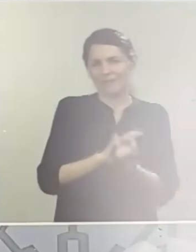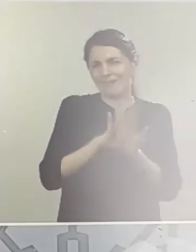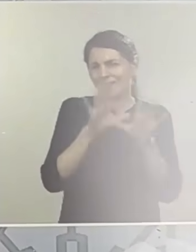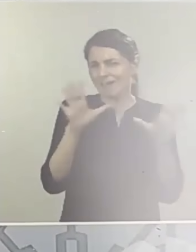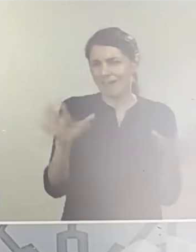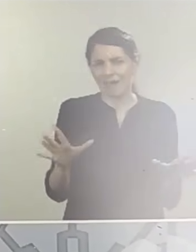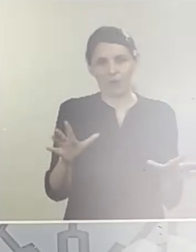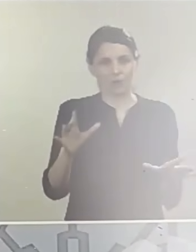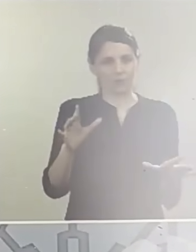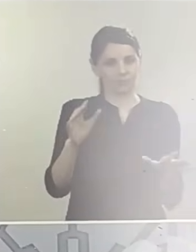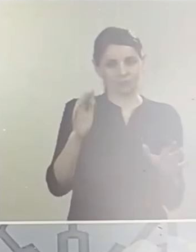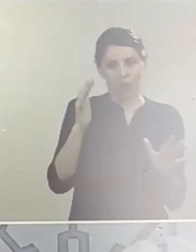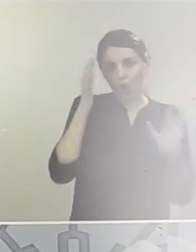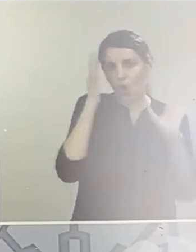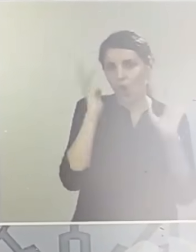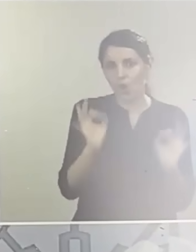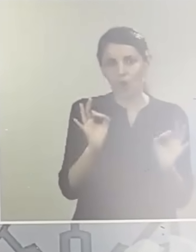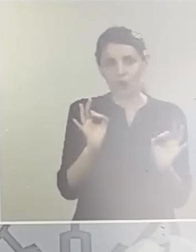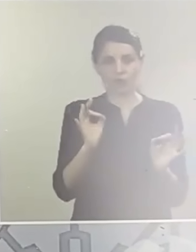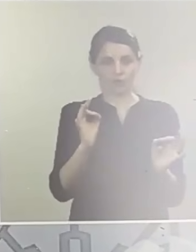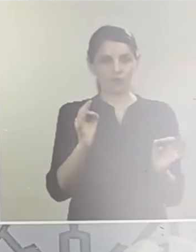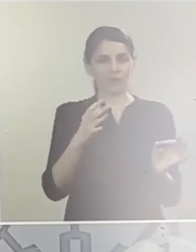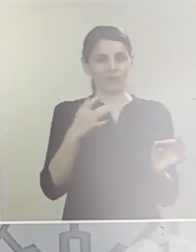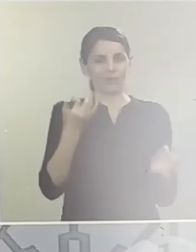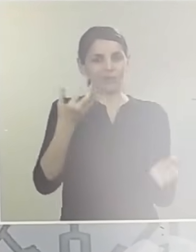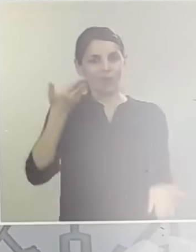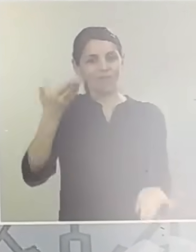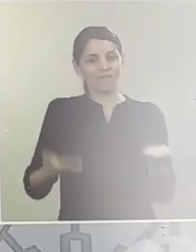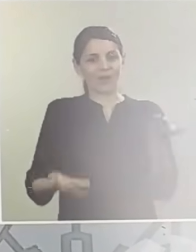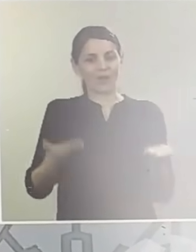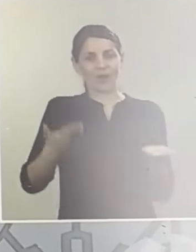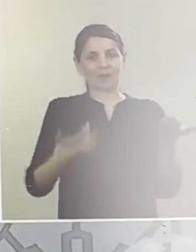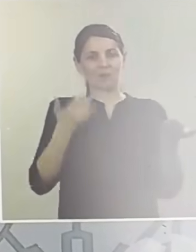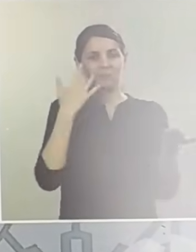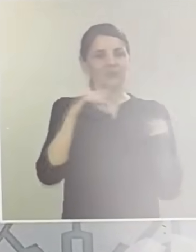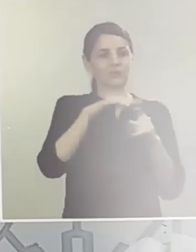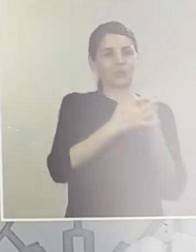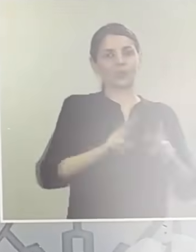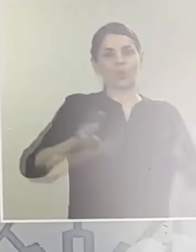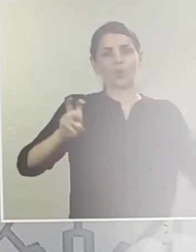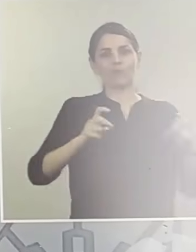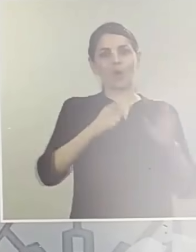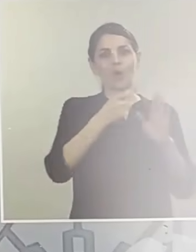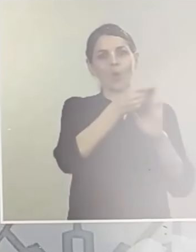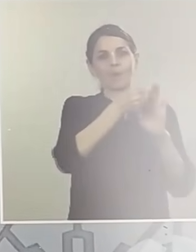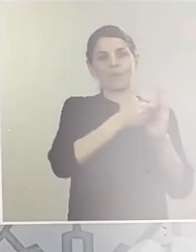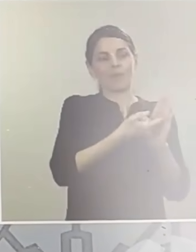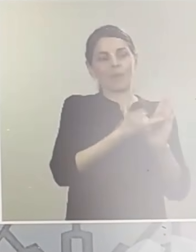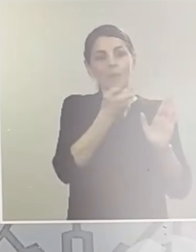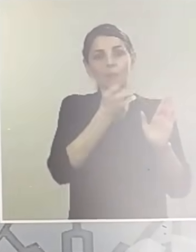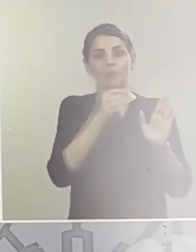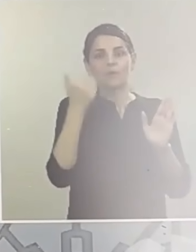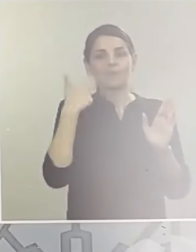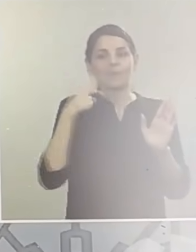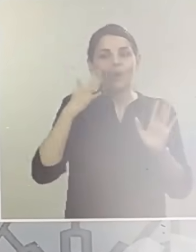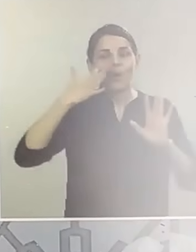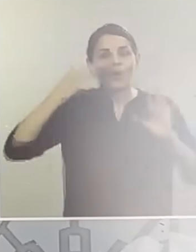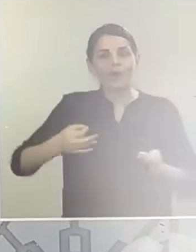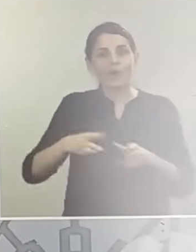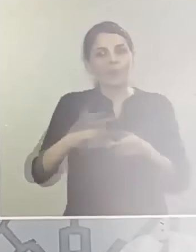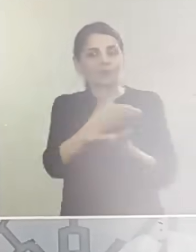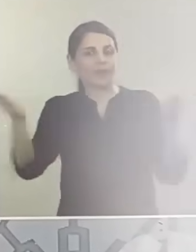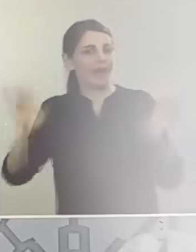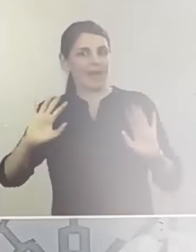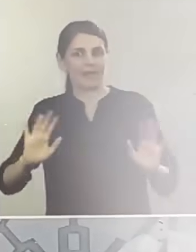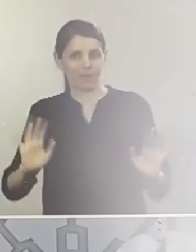tiempo, posibles situaciones que no implican riesgo para el resto de la sociedad y que progresivamente, a medida que hemos ido aprendiendo, a